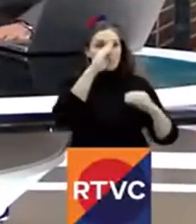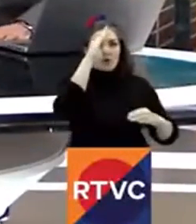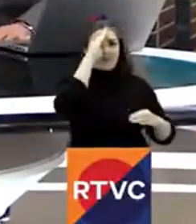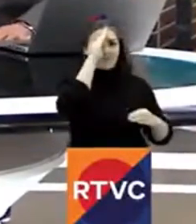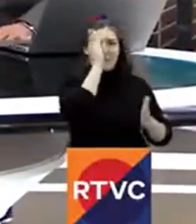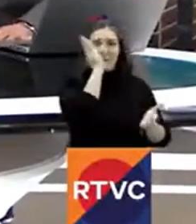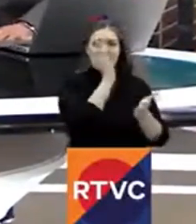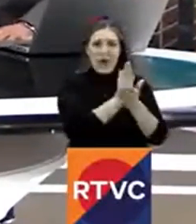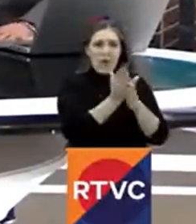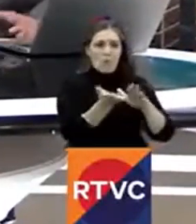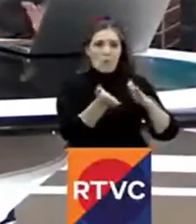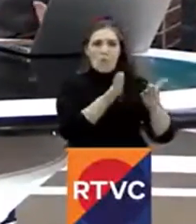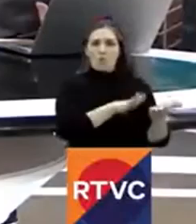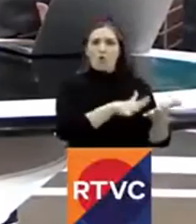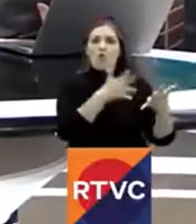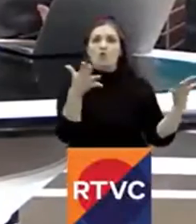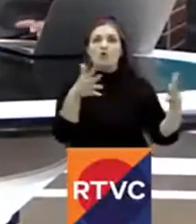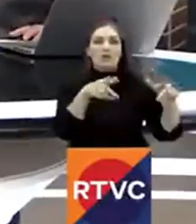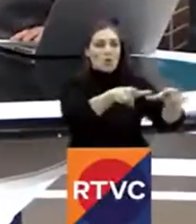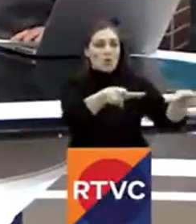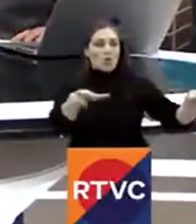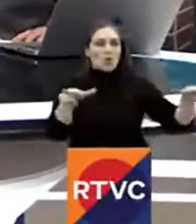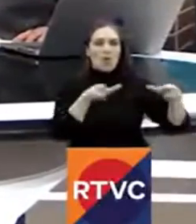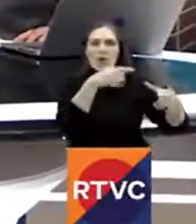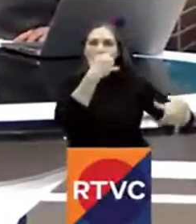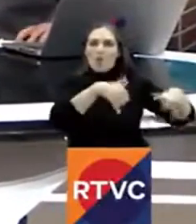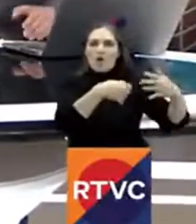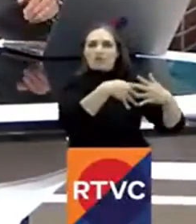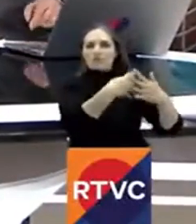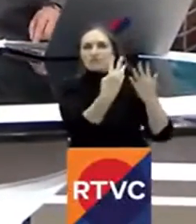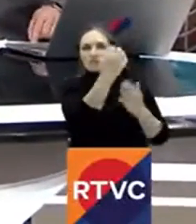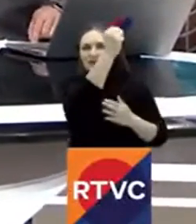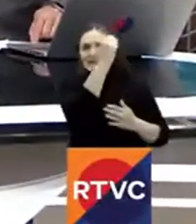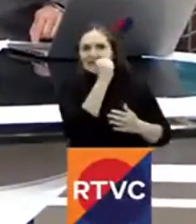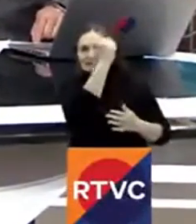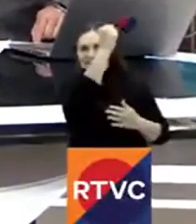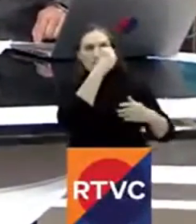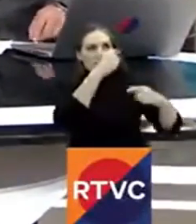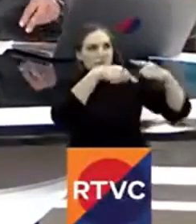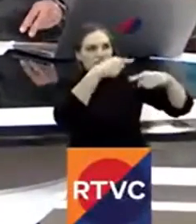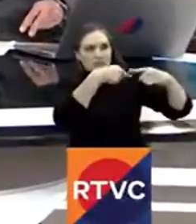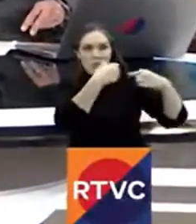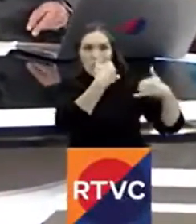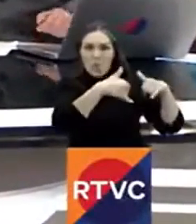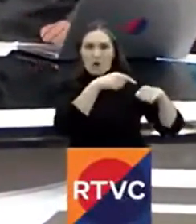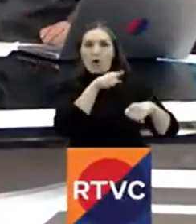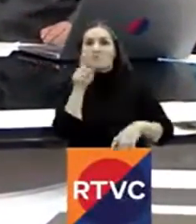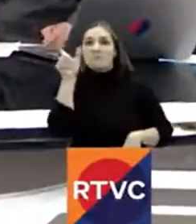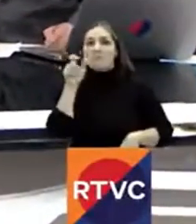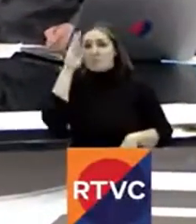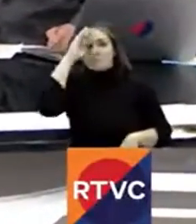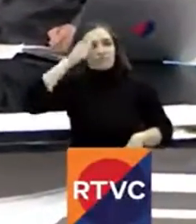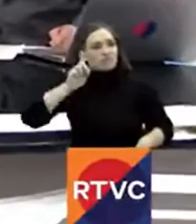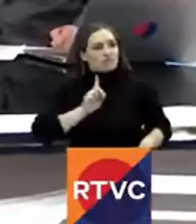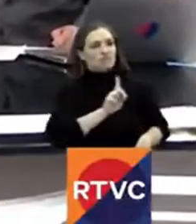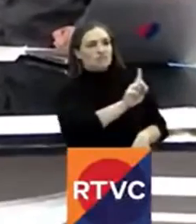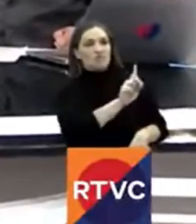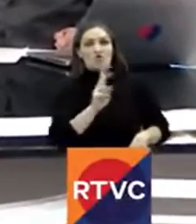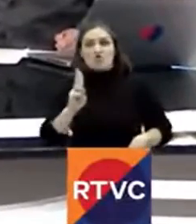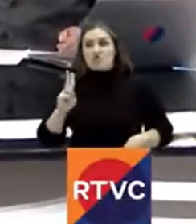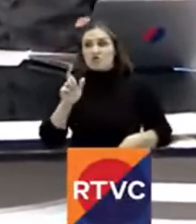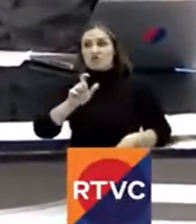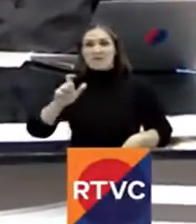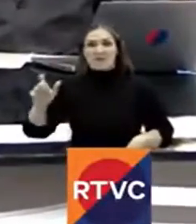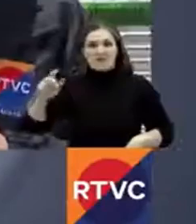medio de un asalto a un casino. El hecho en total dejó 3 muertos porque en la reacción de las autoridades, 2 de los presuntos asaltantes